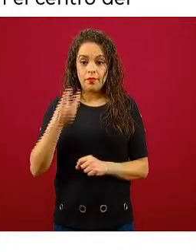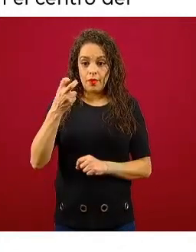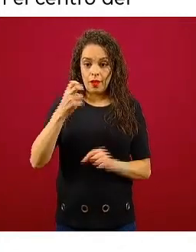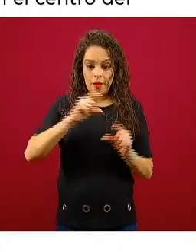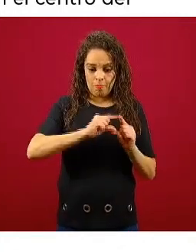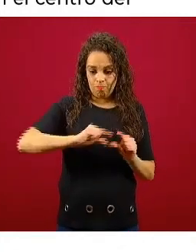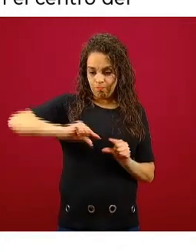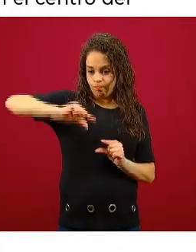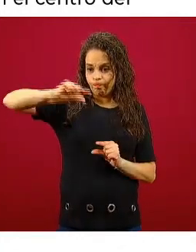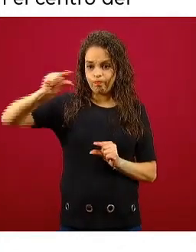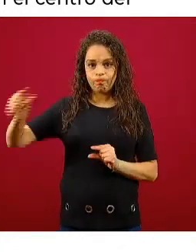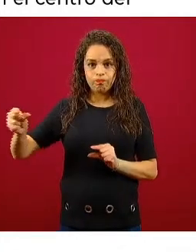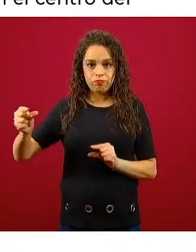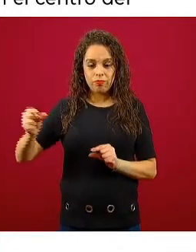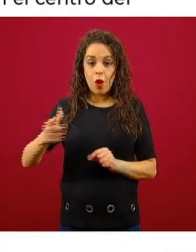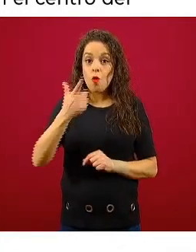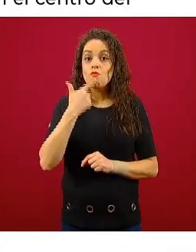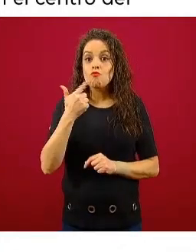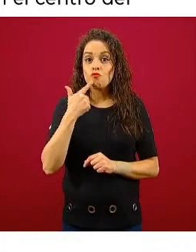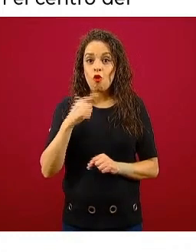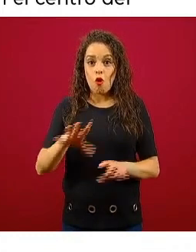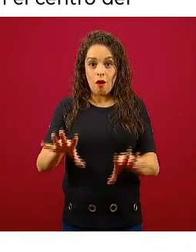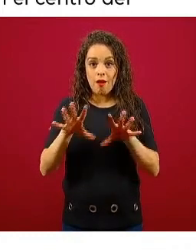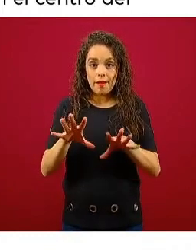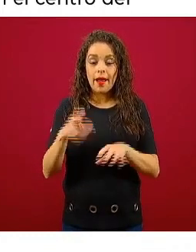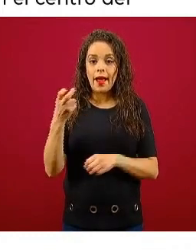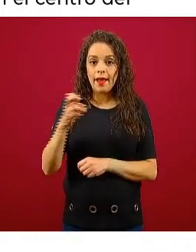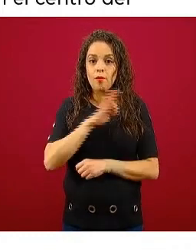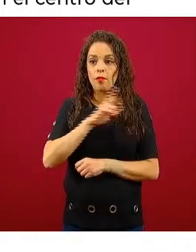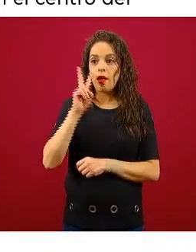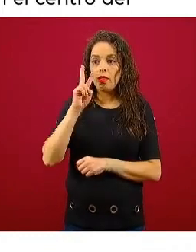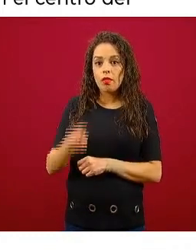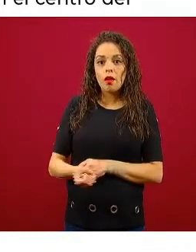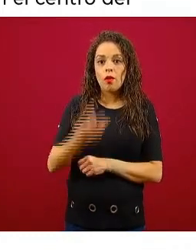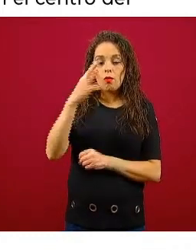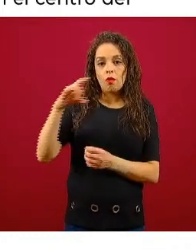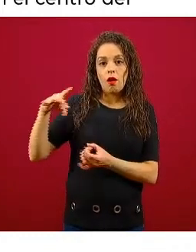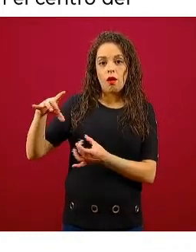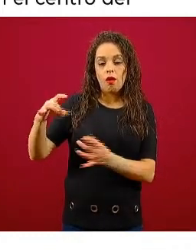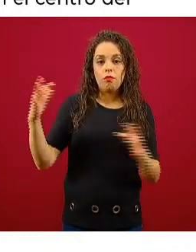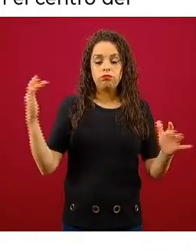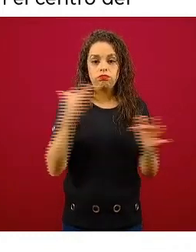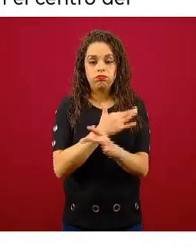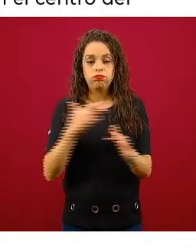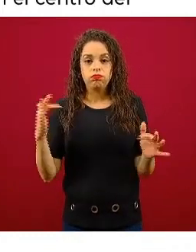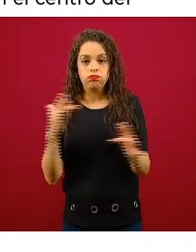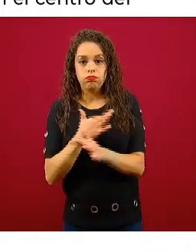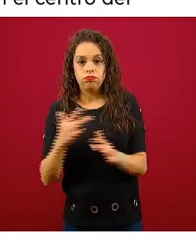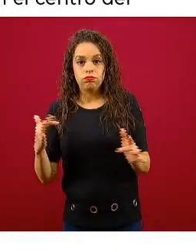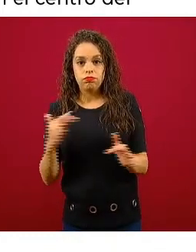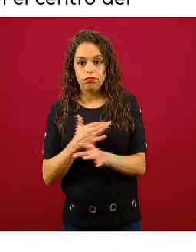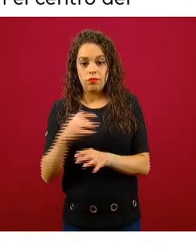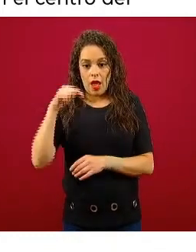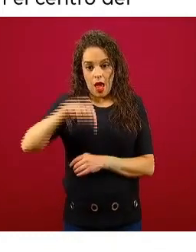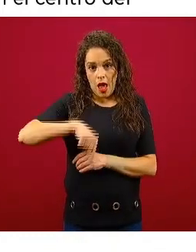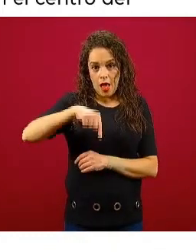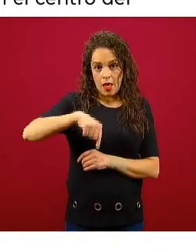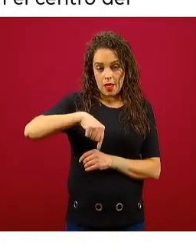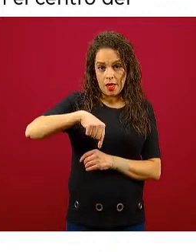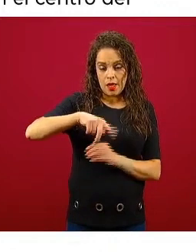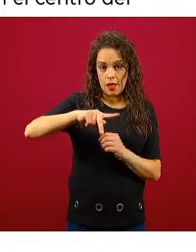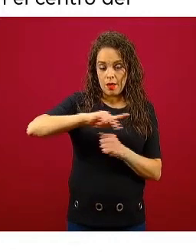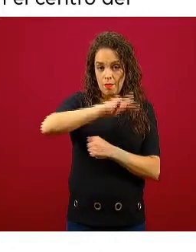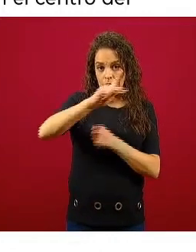gruesa de color rojo se indica cuál es el flujo de movilidad al interior de nuestro país. Es